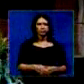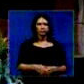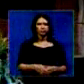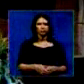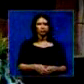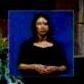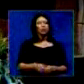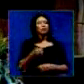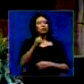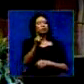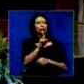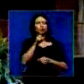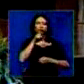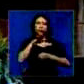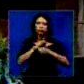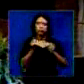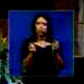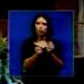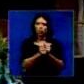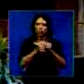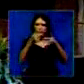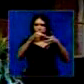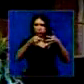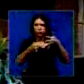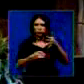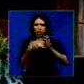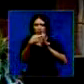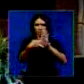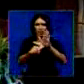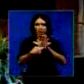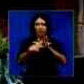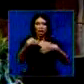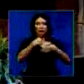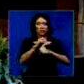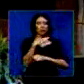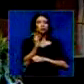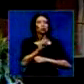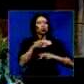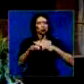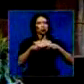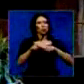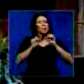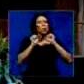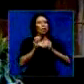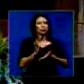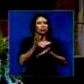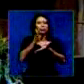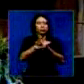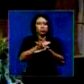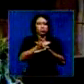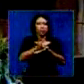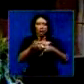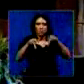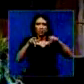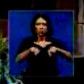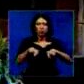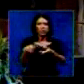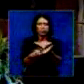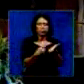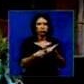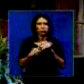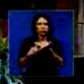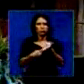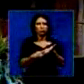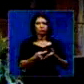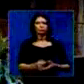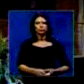El incumplimiento de estas reglas faculta a la moderación a interrumpir al expositor que así lo hiciera.